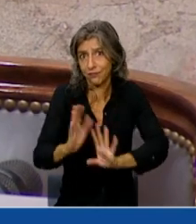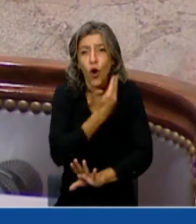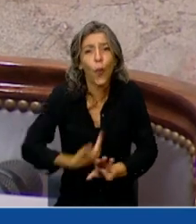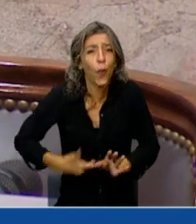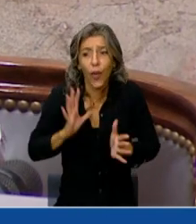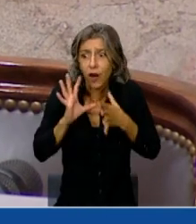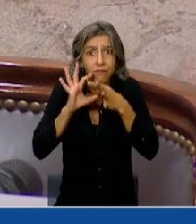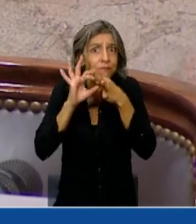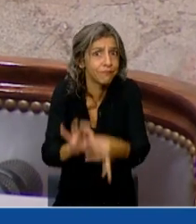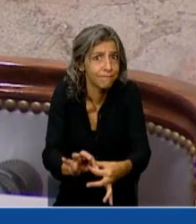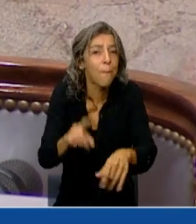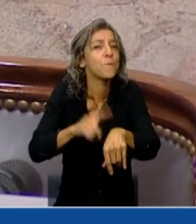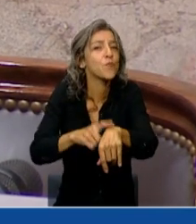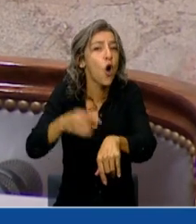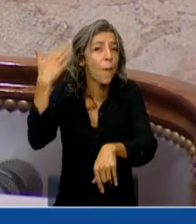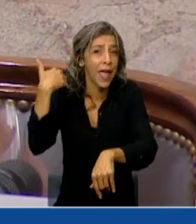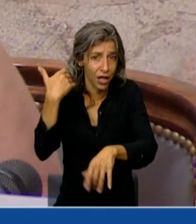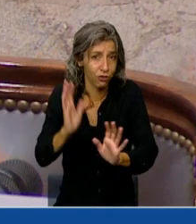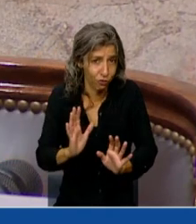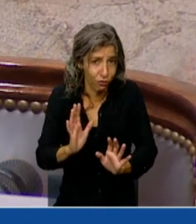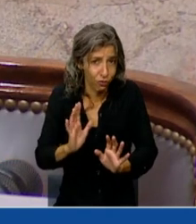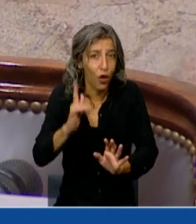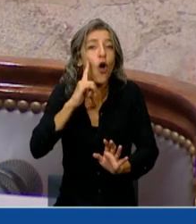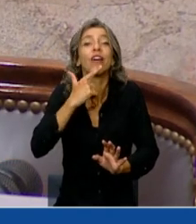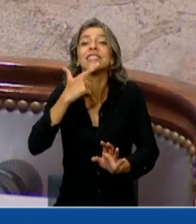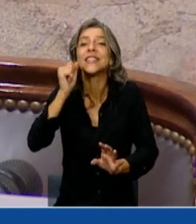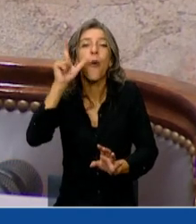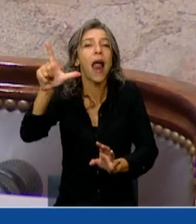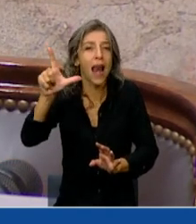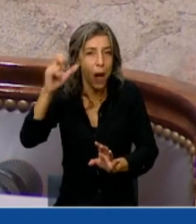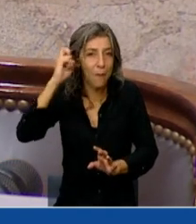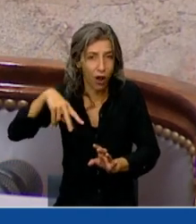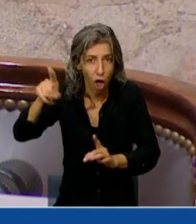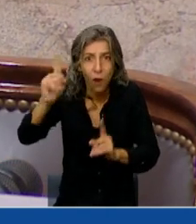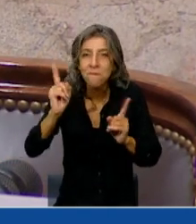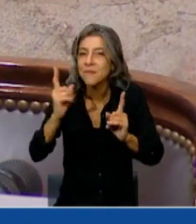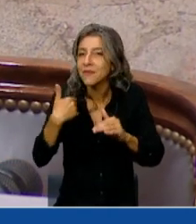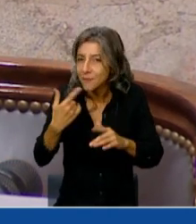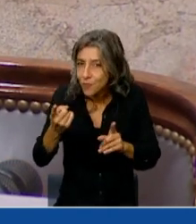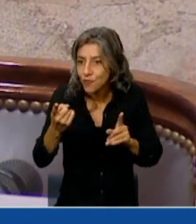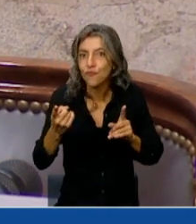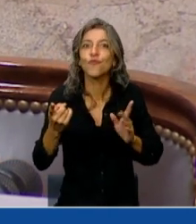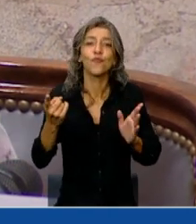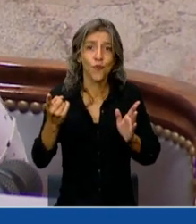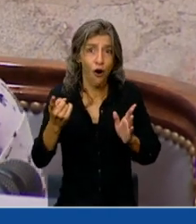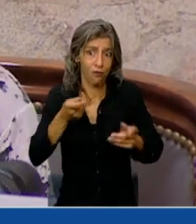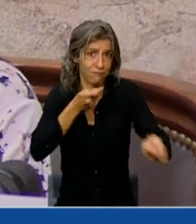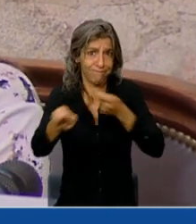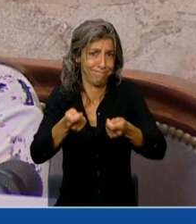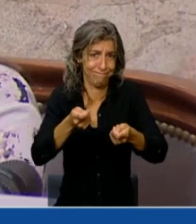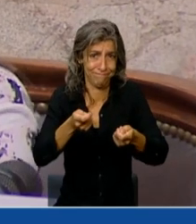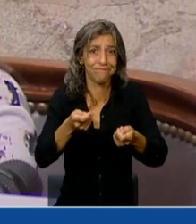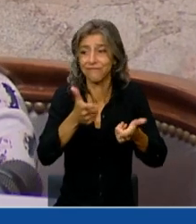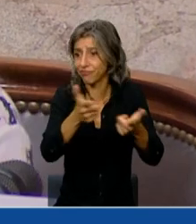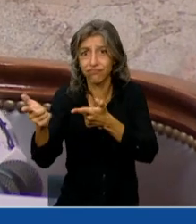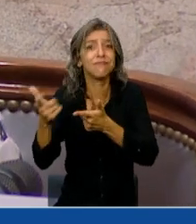gobierno de Isabel Perón a dirigentes sindicales y estudiantiles. Y